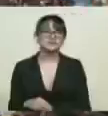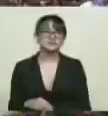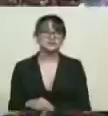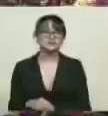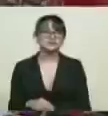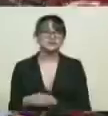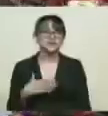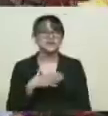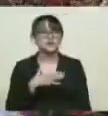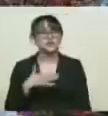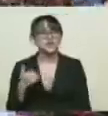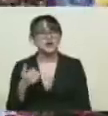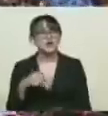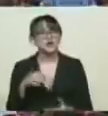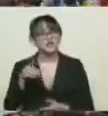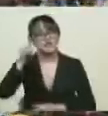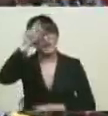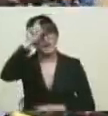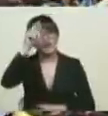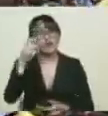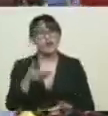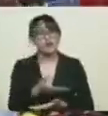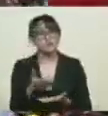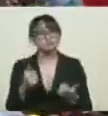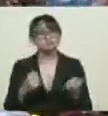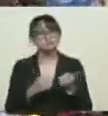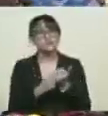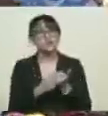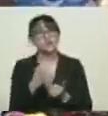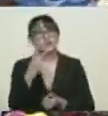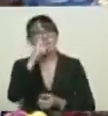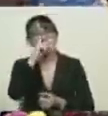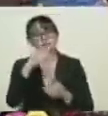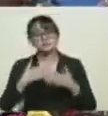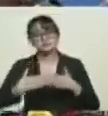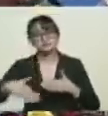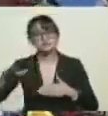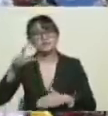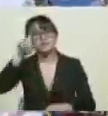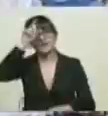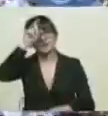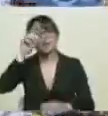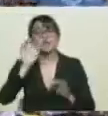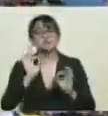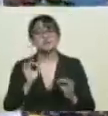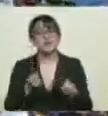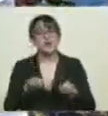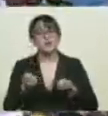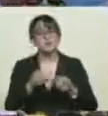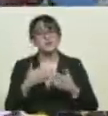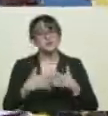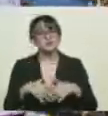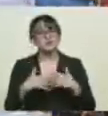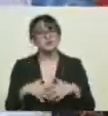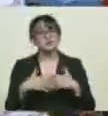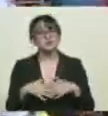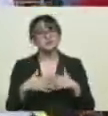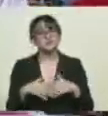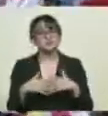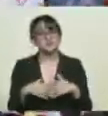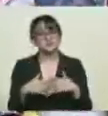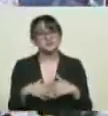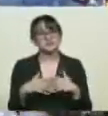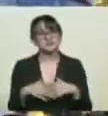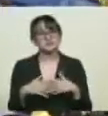y quiero que el estado Falcón con usted quiere estos años por delante. Falcón va a ser una economía productiva, generadora